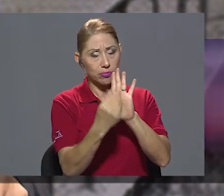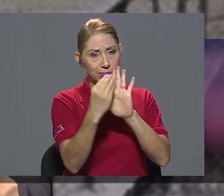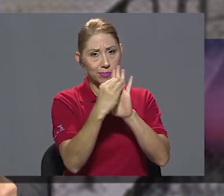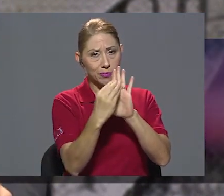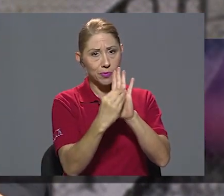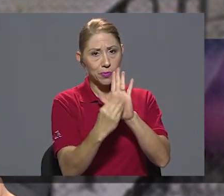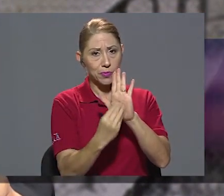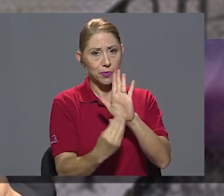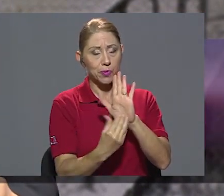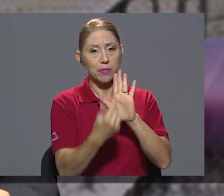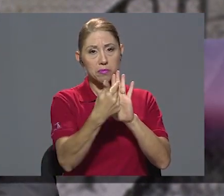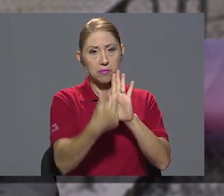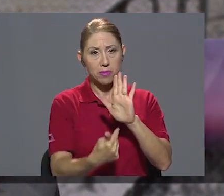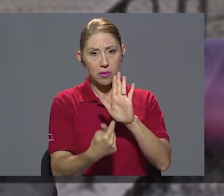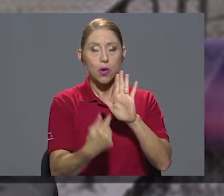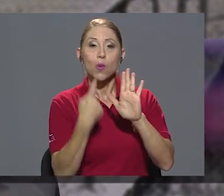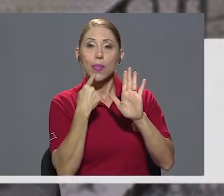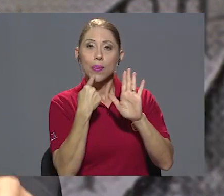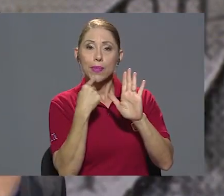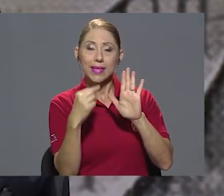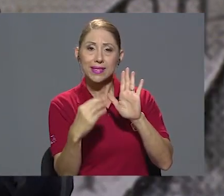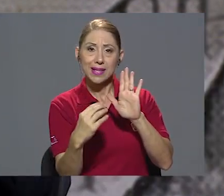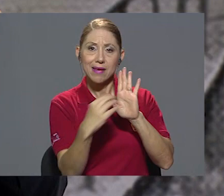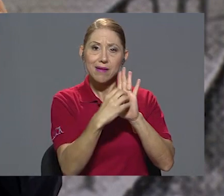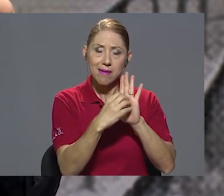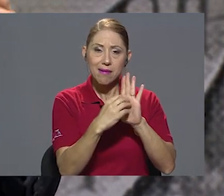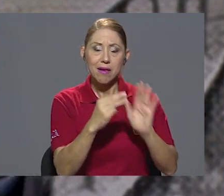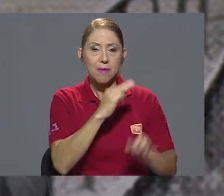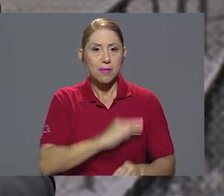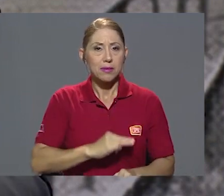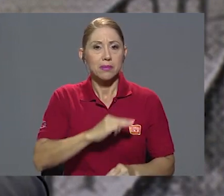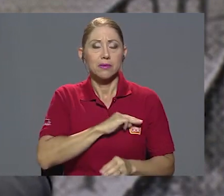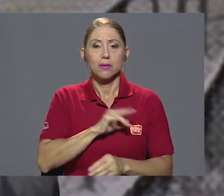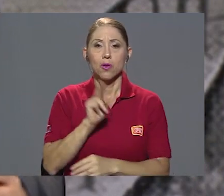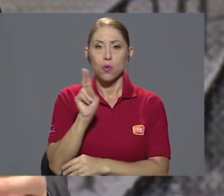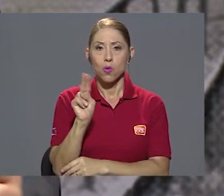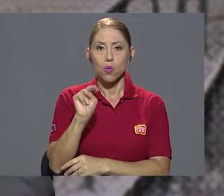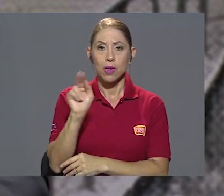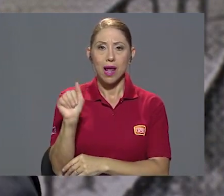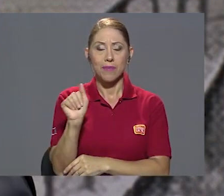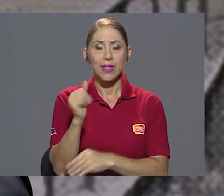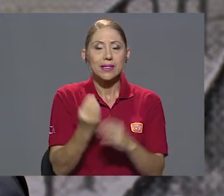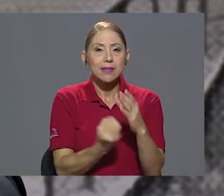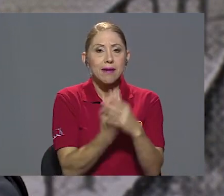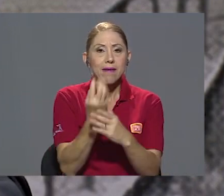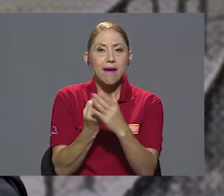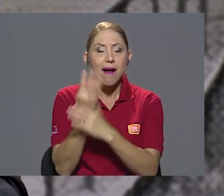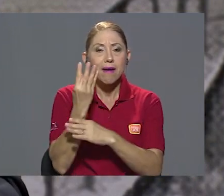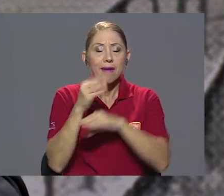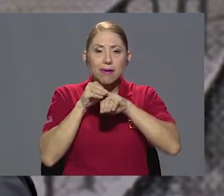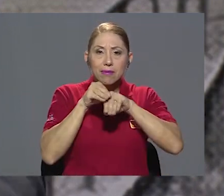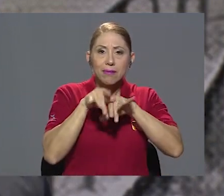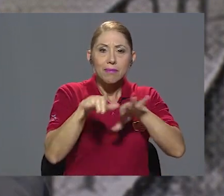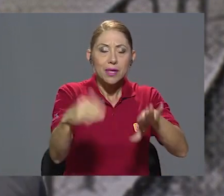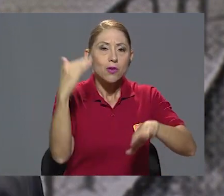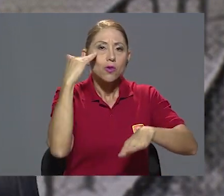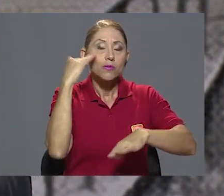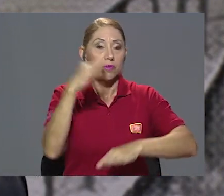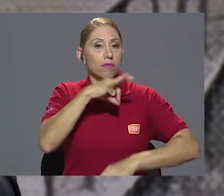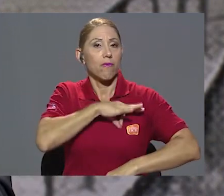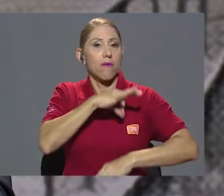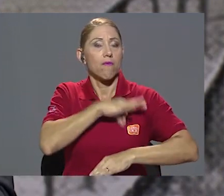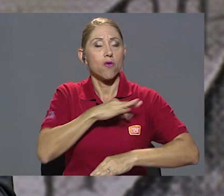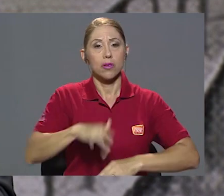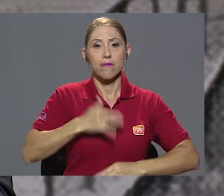orgánico, ¿verdad? Cuando dice que la misión de la UNA es crear y transmitir conocimiento en favor